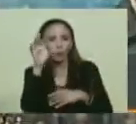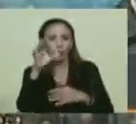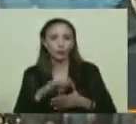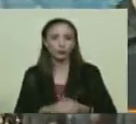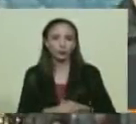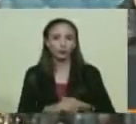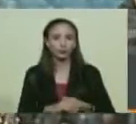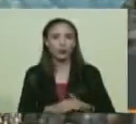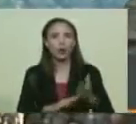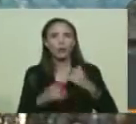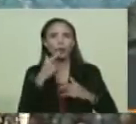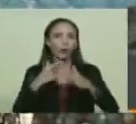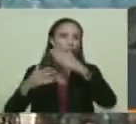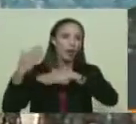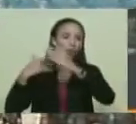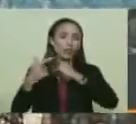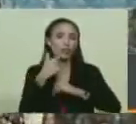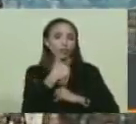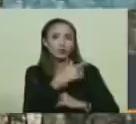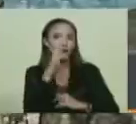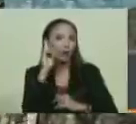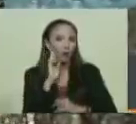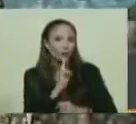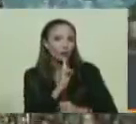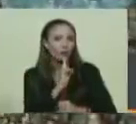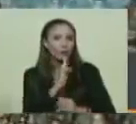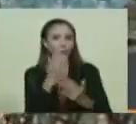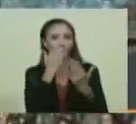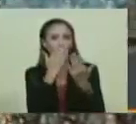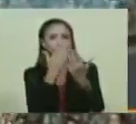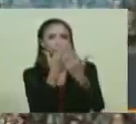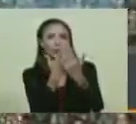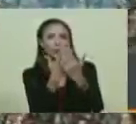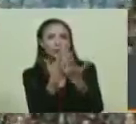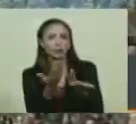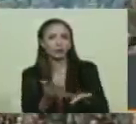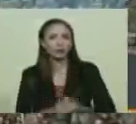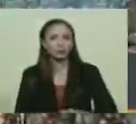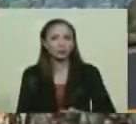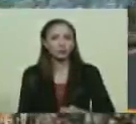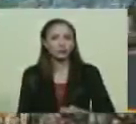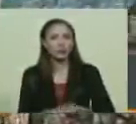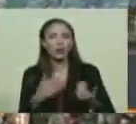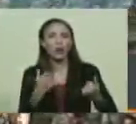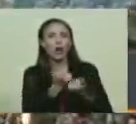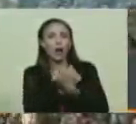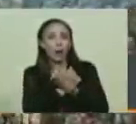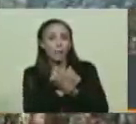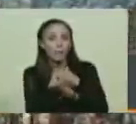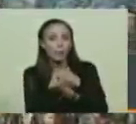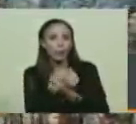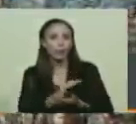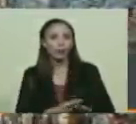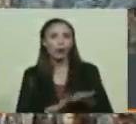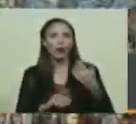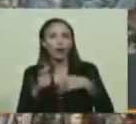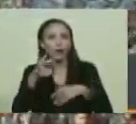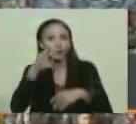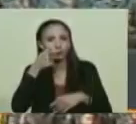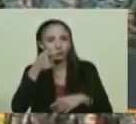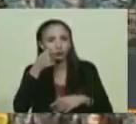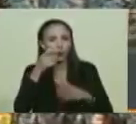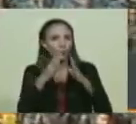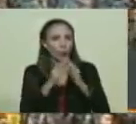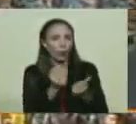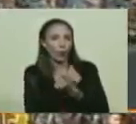nuestro libertador Simón Bolívar, juran ustedes abrazar la noble causa de